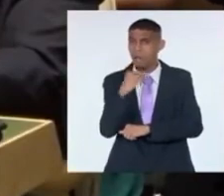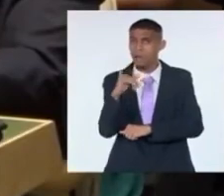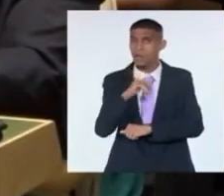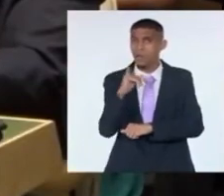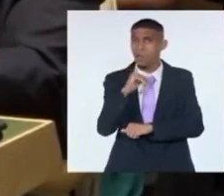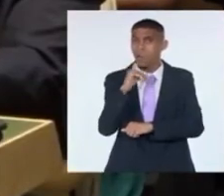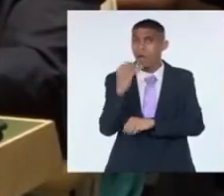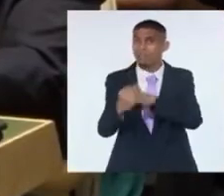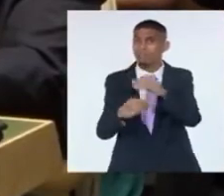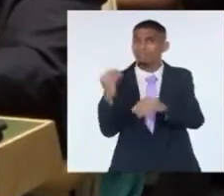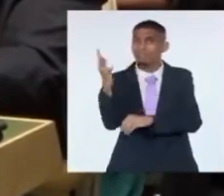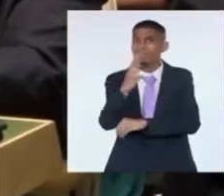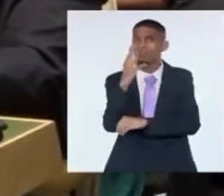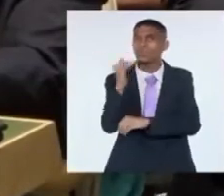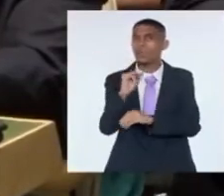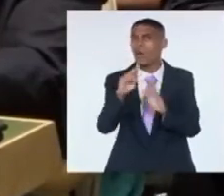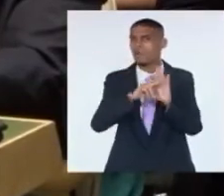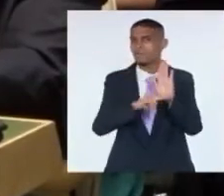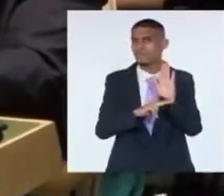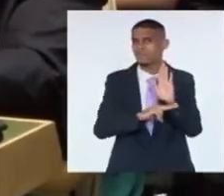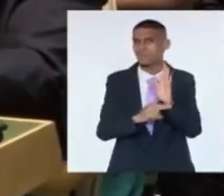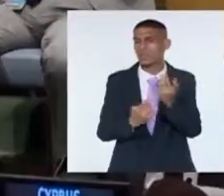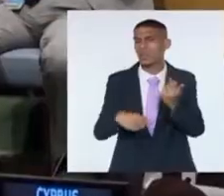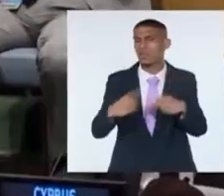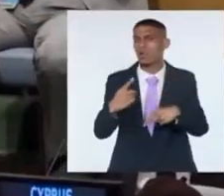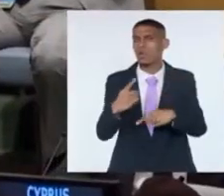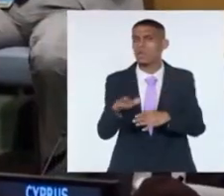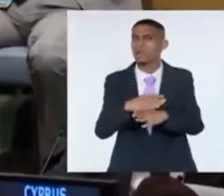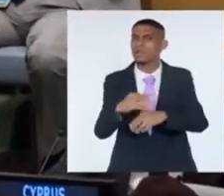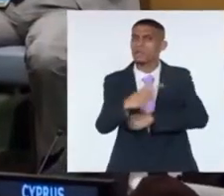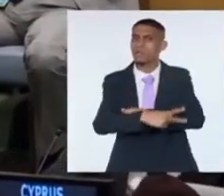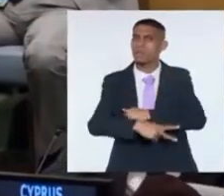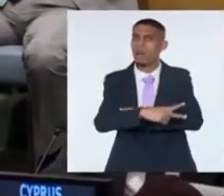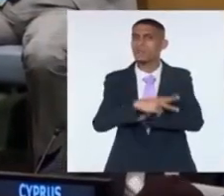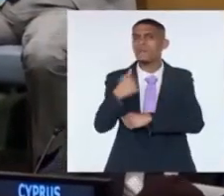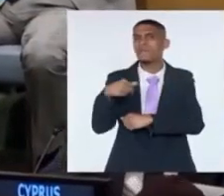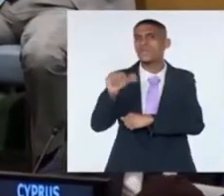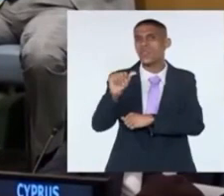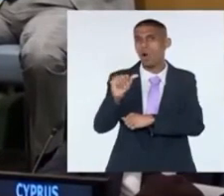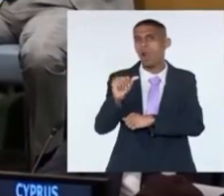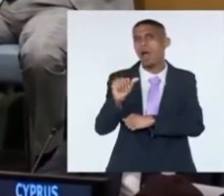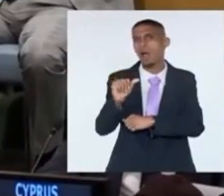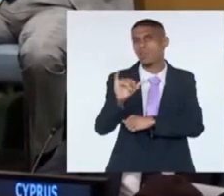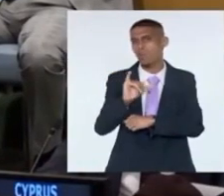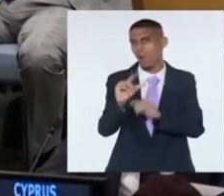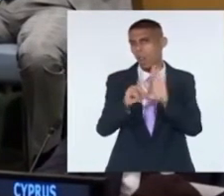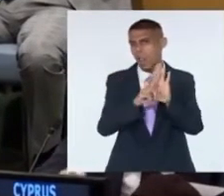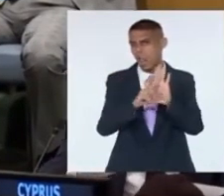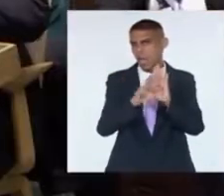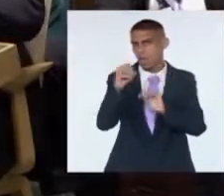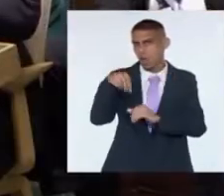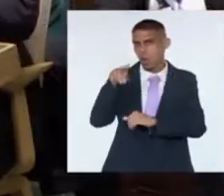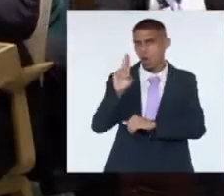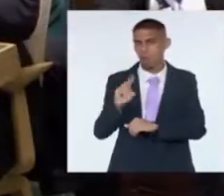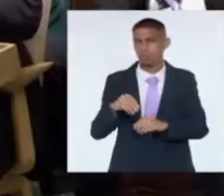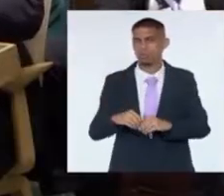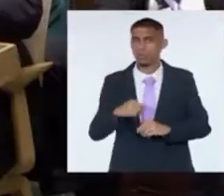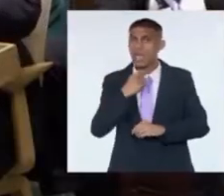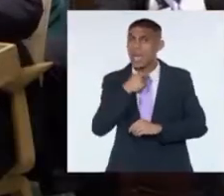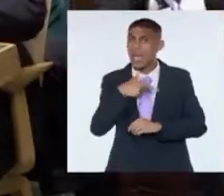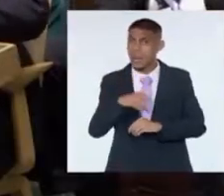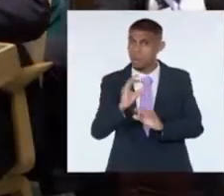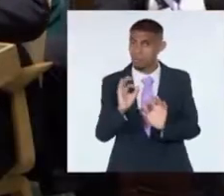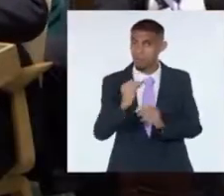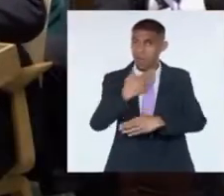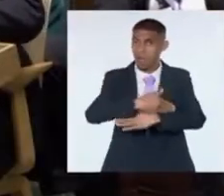cese de las medidas unilaterales contra Estados soberanos que violan lo establecido en la carta de Naciones Unidas como es el caso coincidieron del